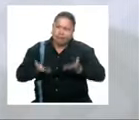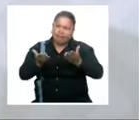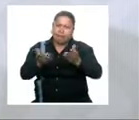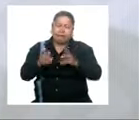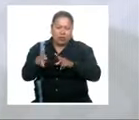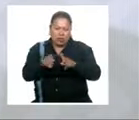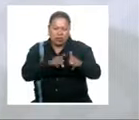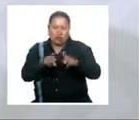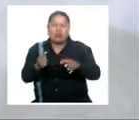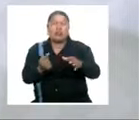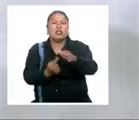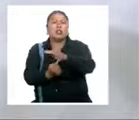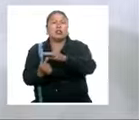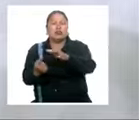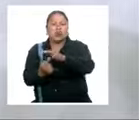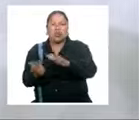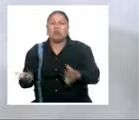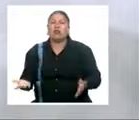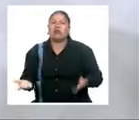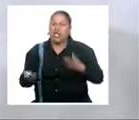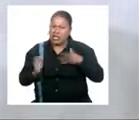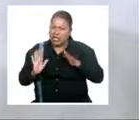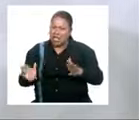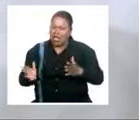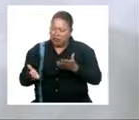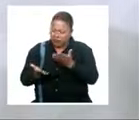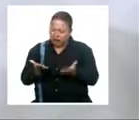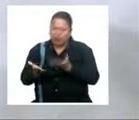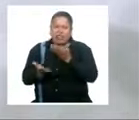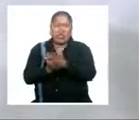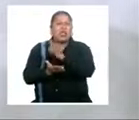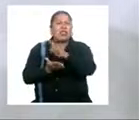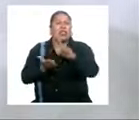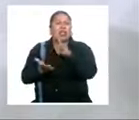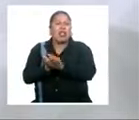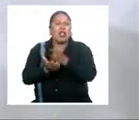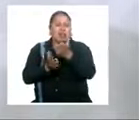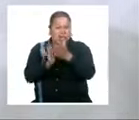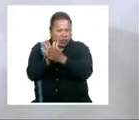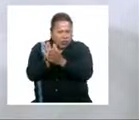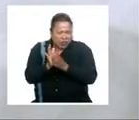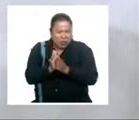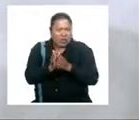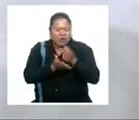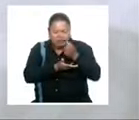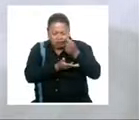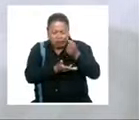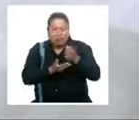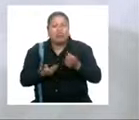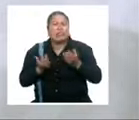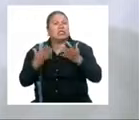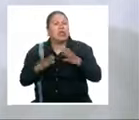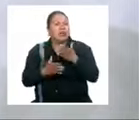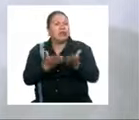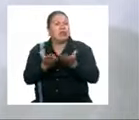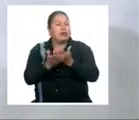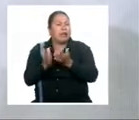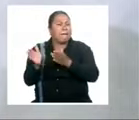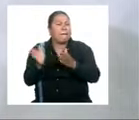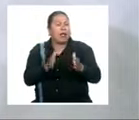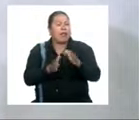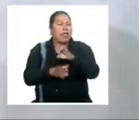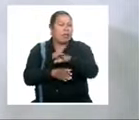pueblos y las comunidades. Presentamos la ley de austeridad, presentamos también ya nuestro plan estatal